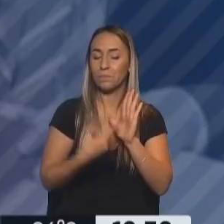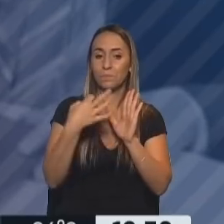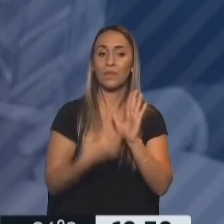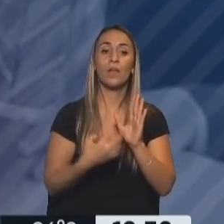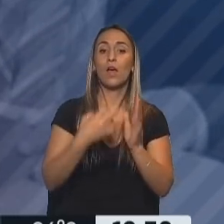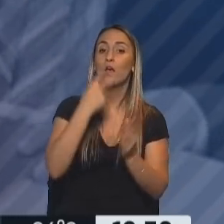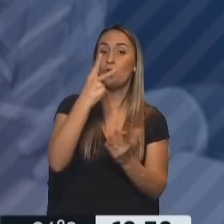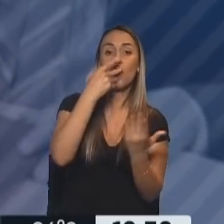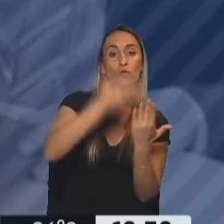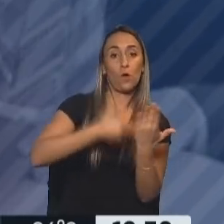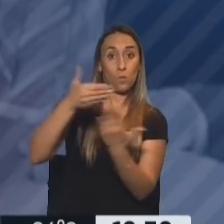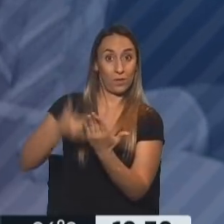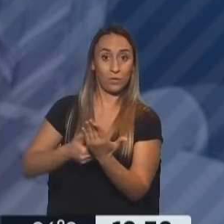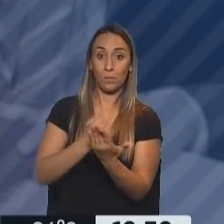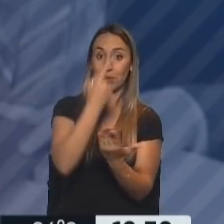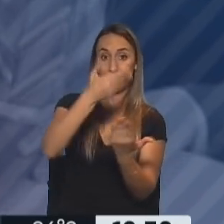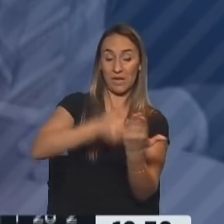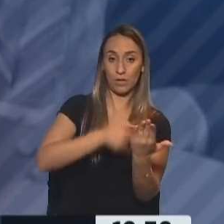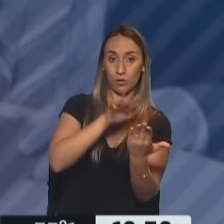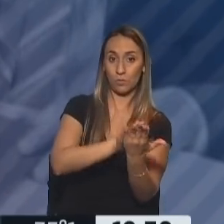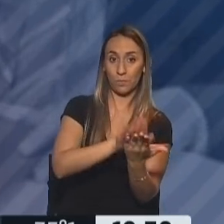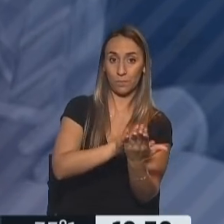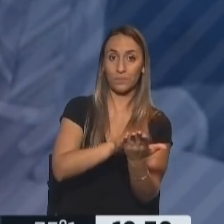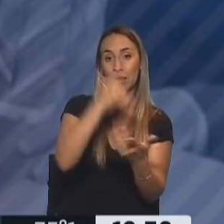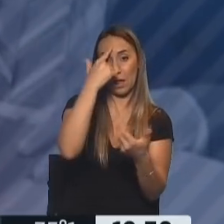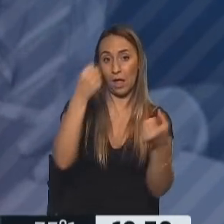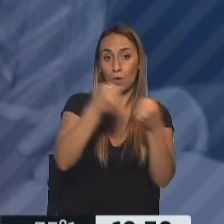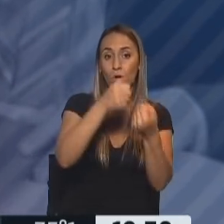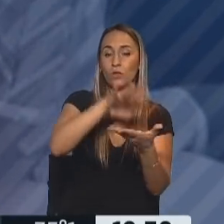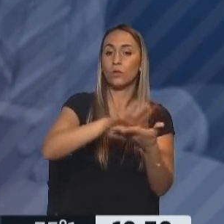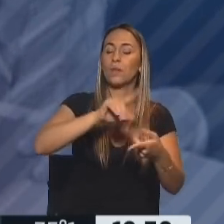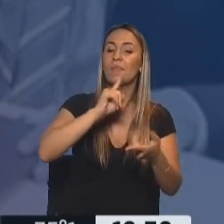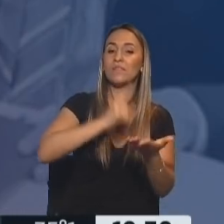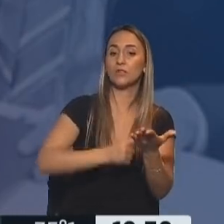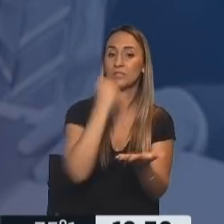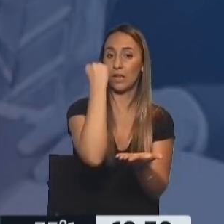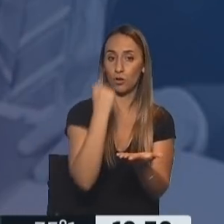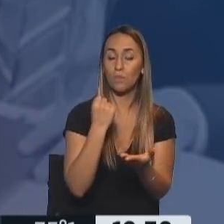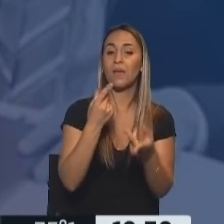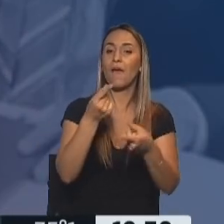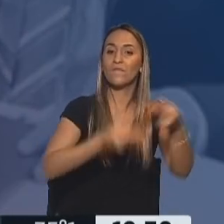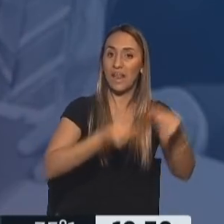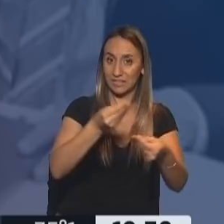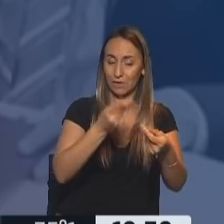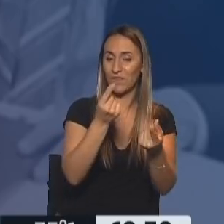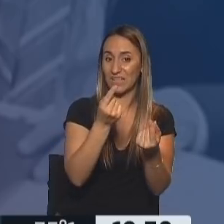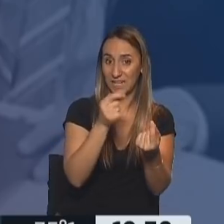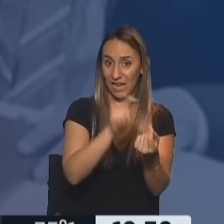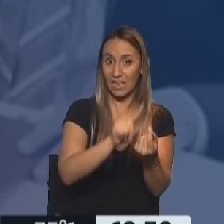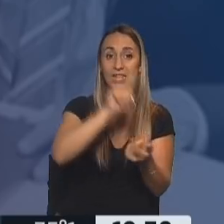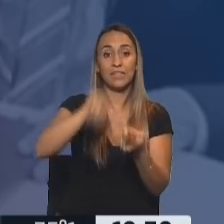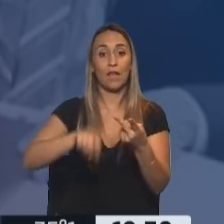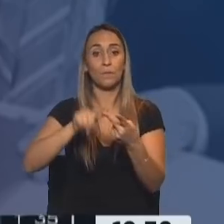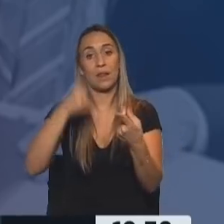dos documentos, ¿sí? El primero tiene que ver con el Memorándum de Políticas Económicas y Financieras y el segundo con el Memorándum